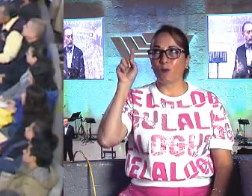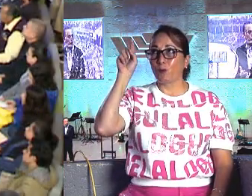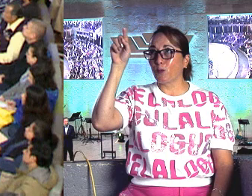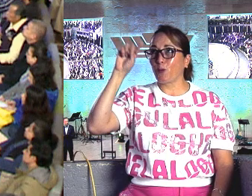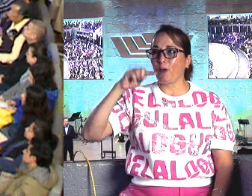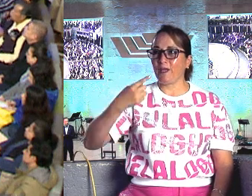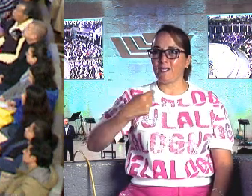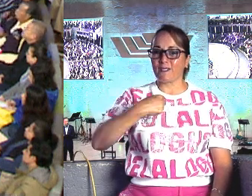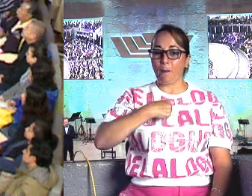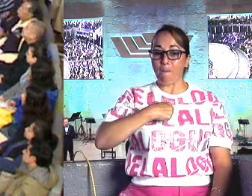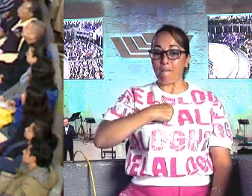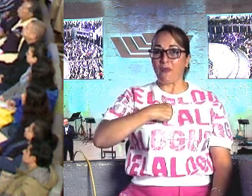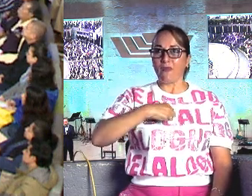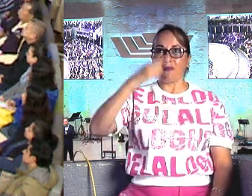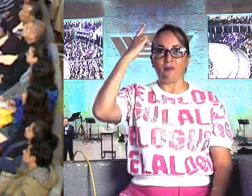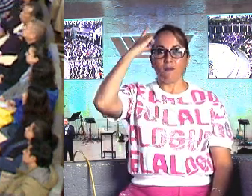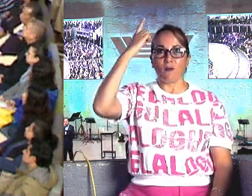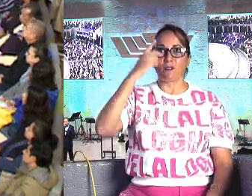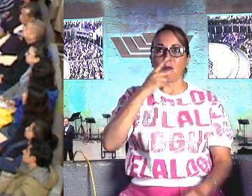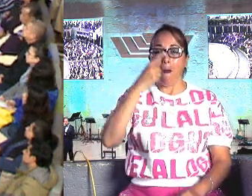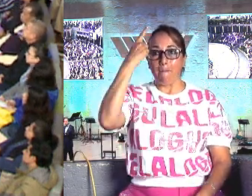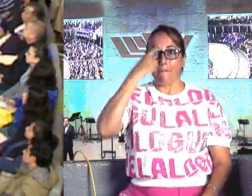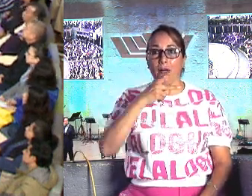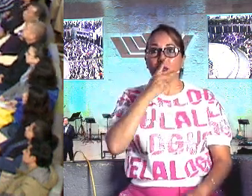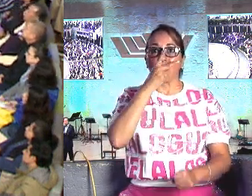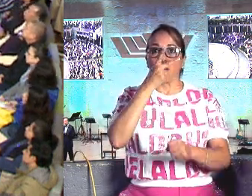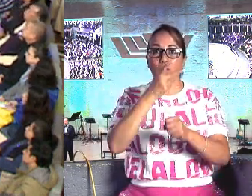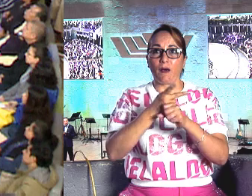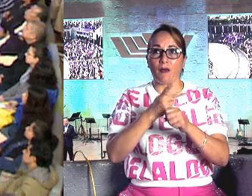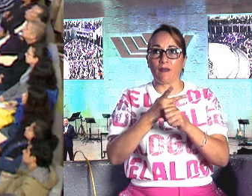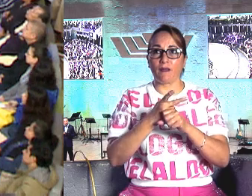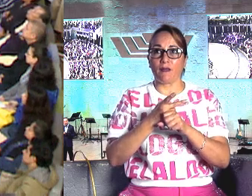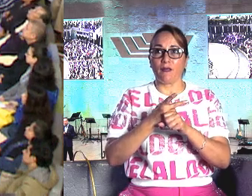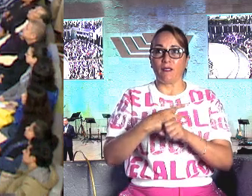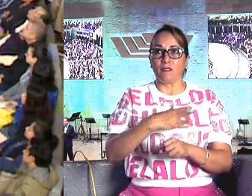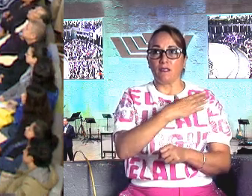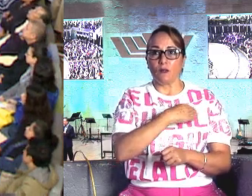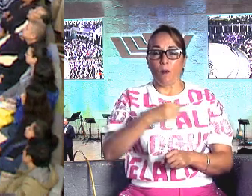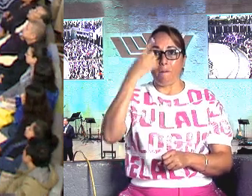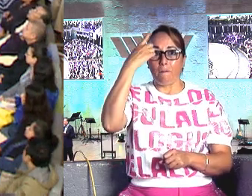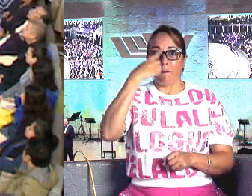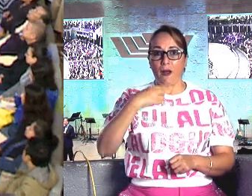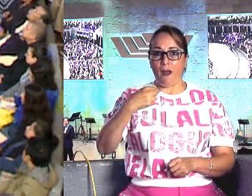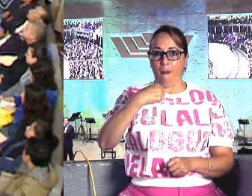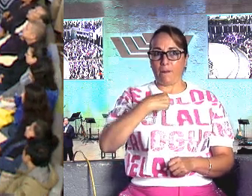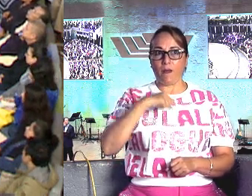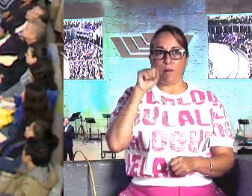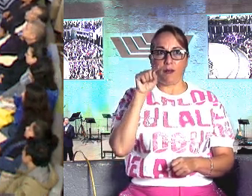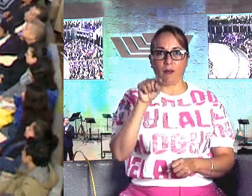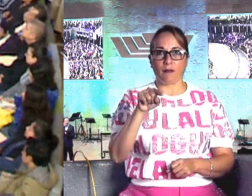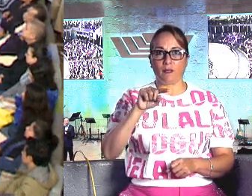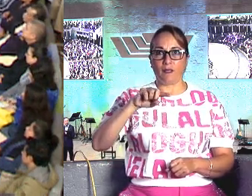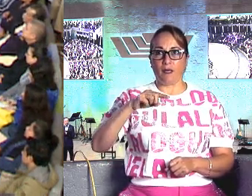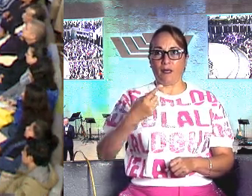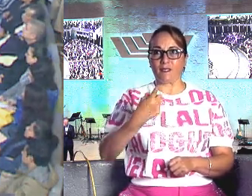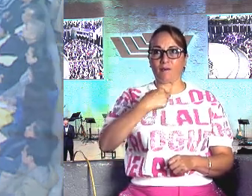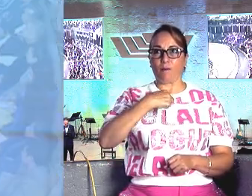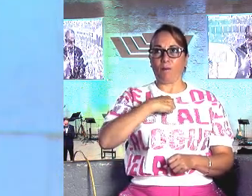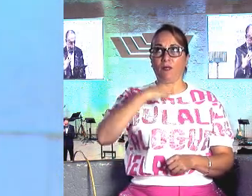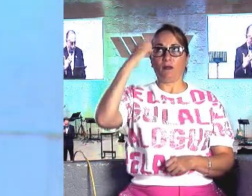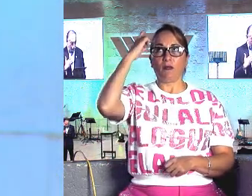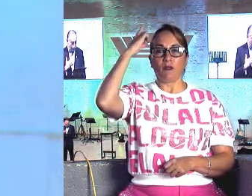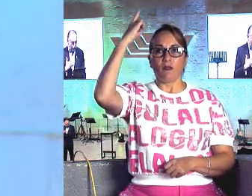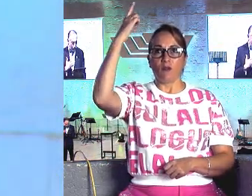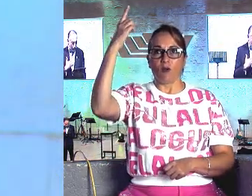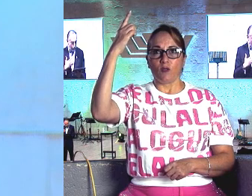Dios. Para el Padre, Jesús es su Hijo amado. Para ti y para mí es mi Dios. Mi